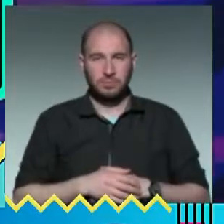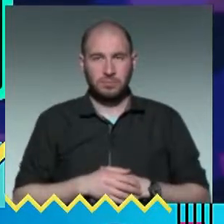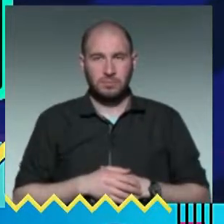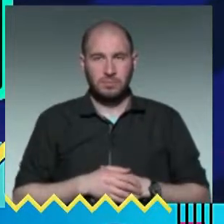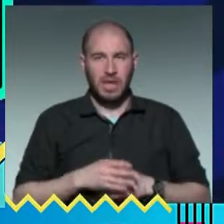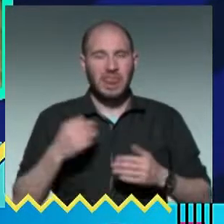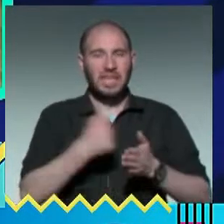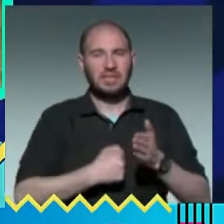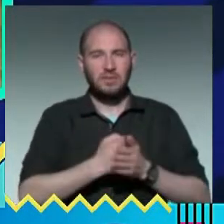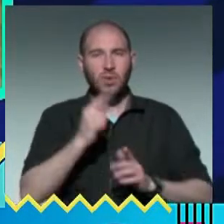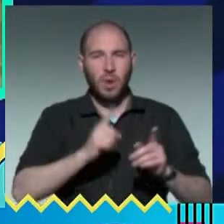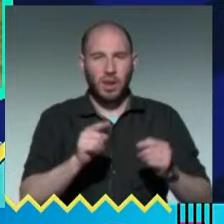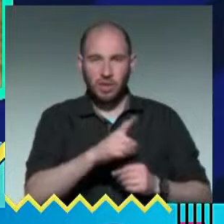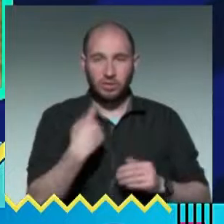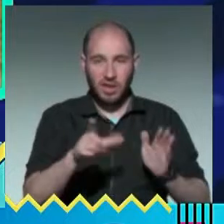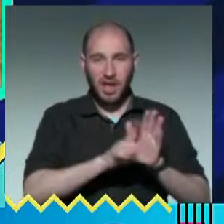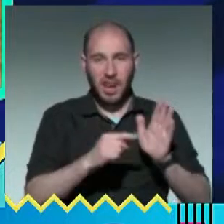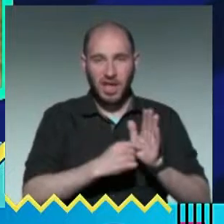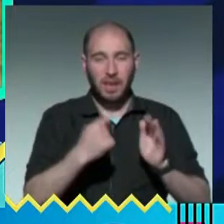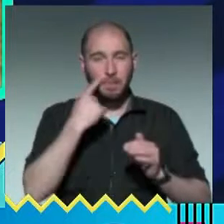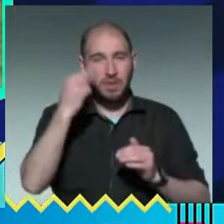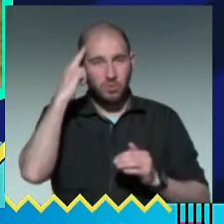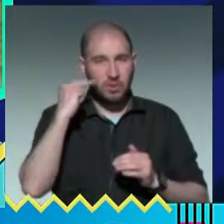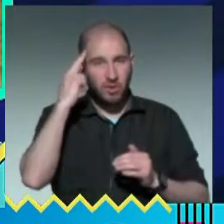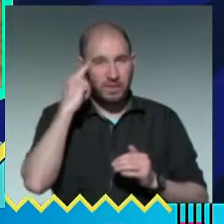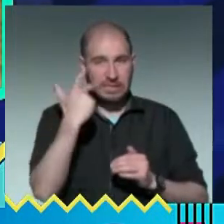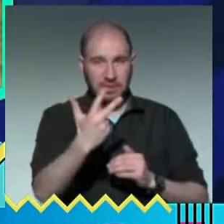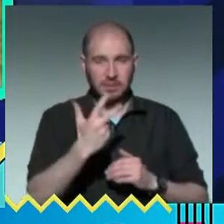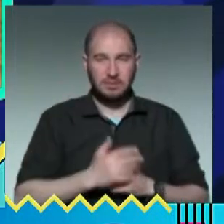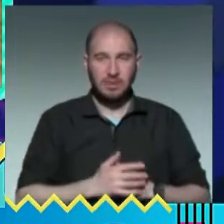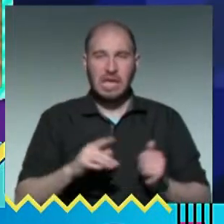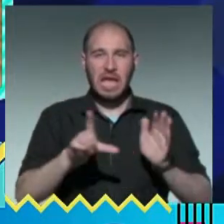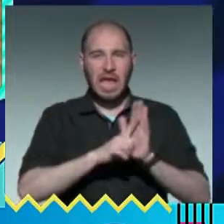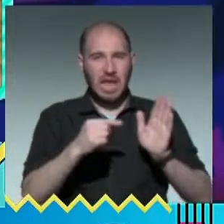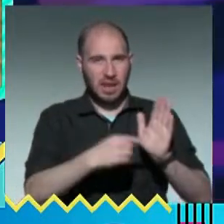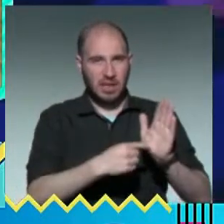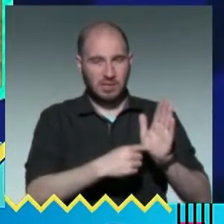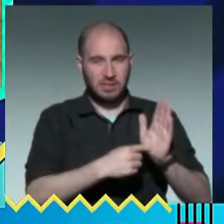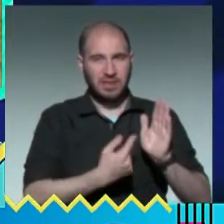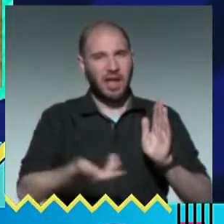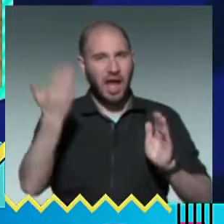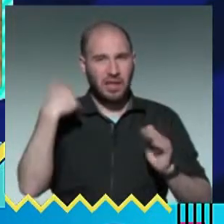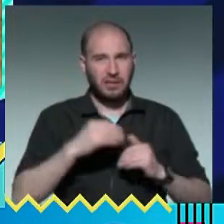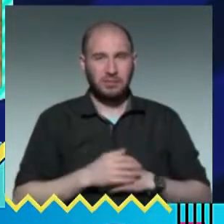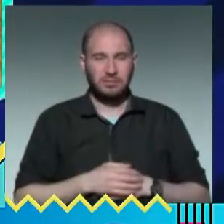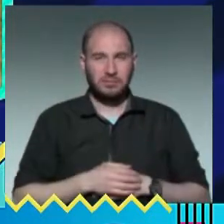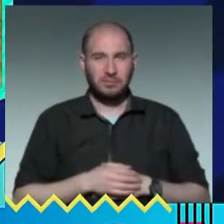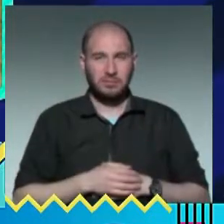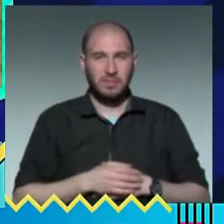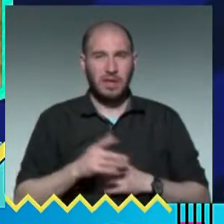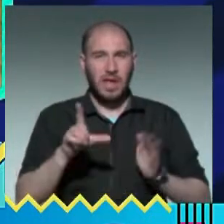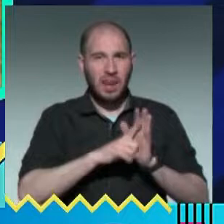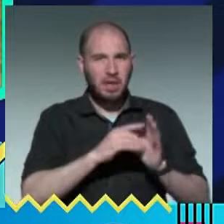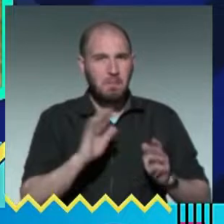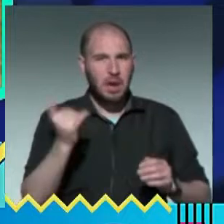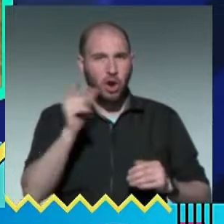el desafío es el siguiente. Nosotros teníamos una ley del año 1993, ley que en su momento fue una de las mejores